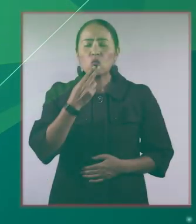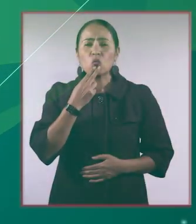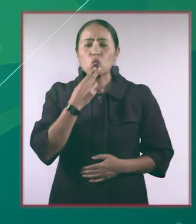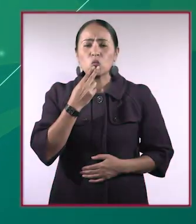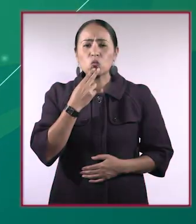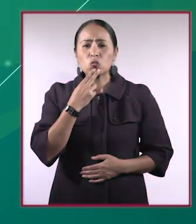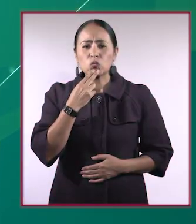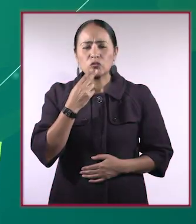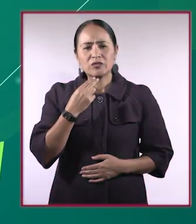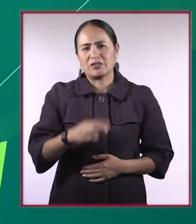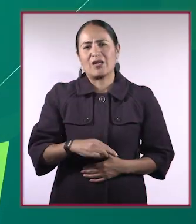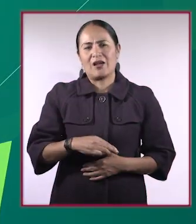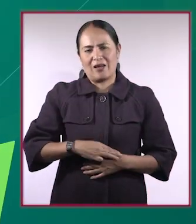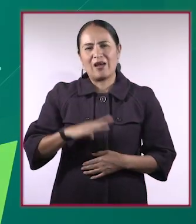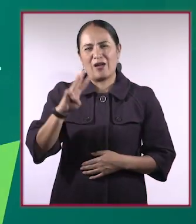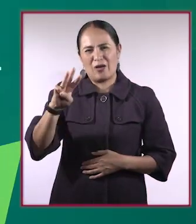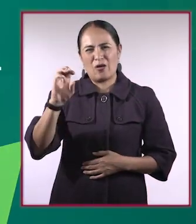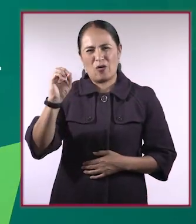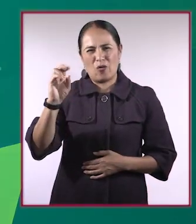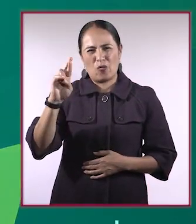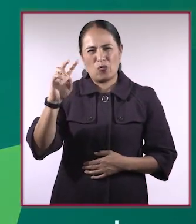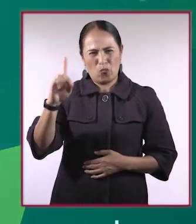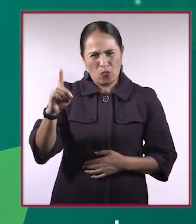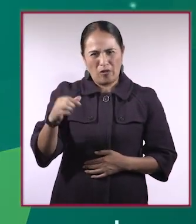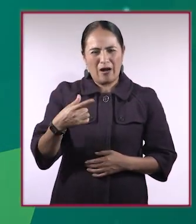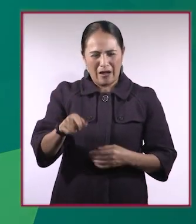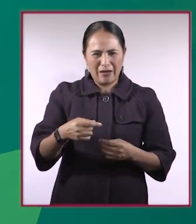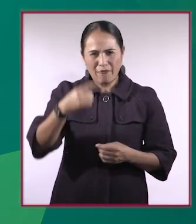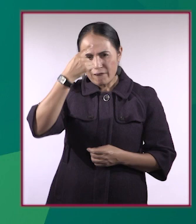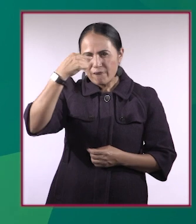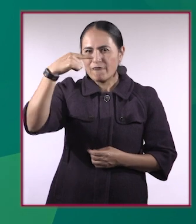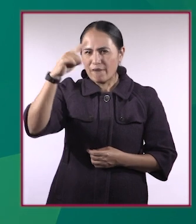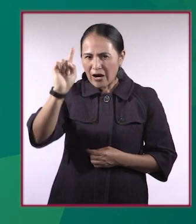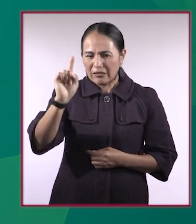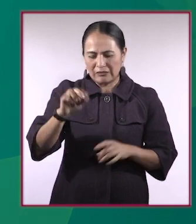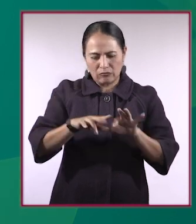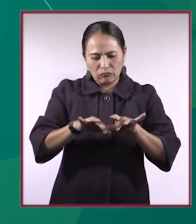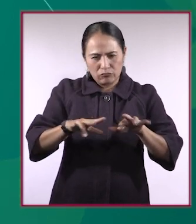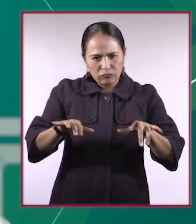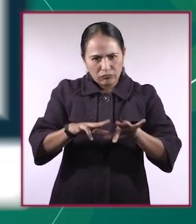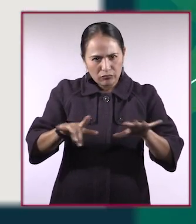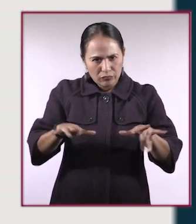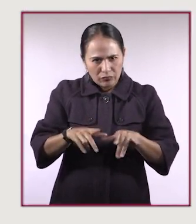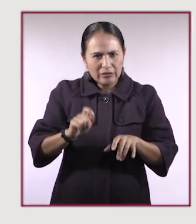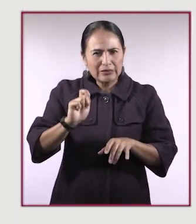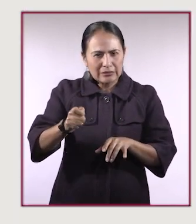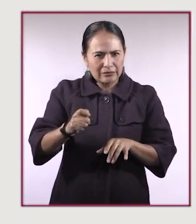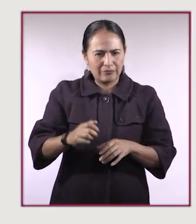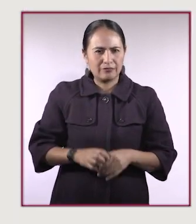Utiliza estos atajos para tu procesador de textos Word para facilitar tu escritura.